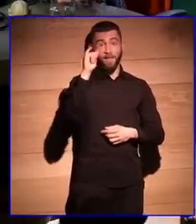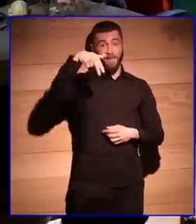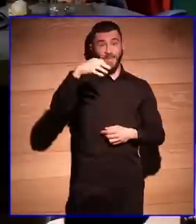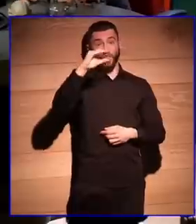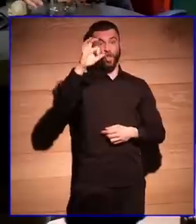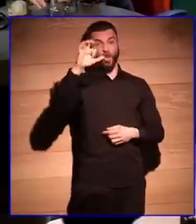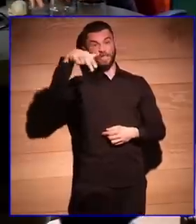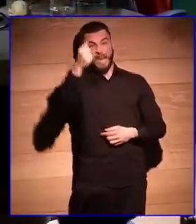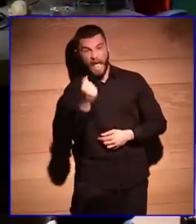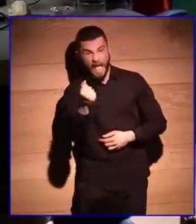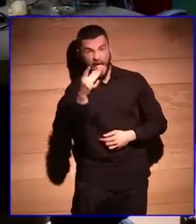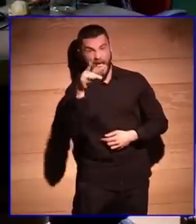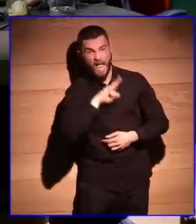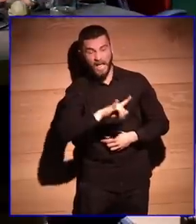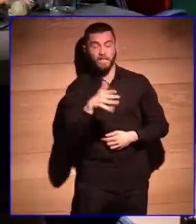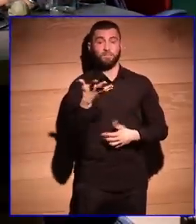Kevin Costner.